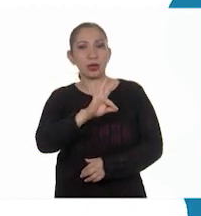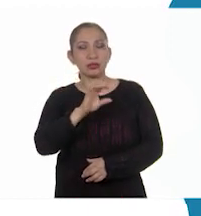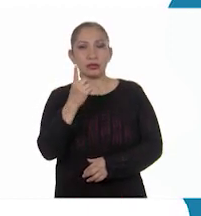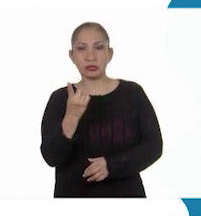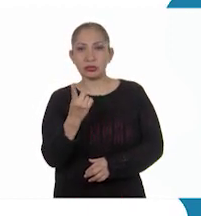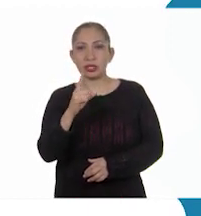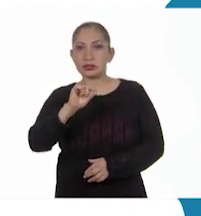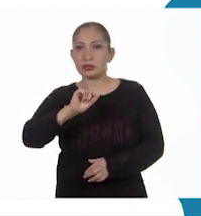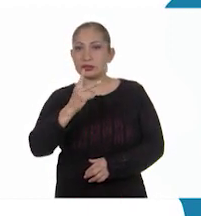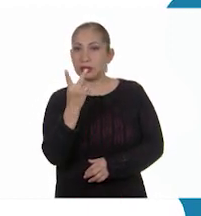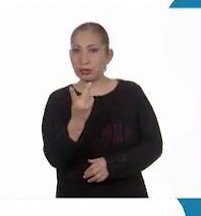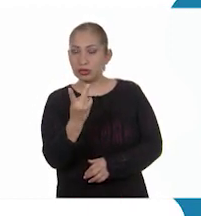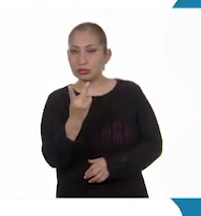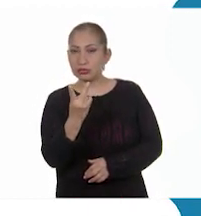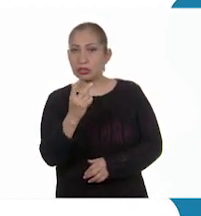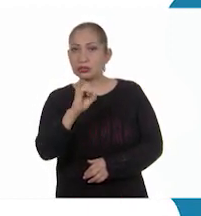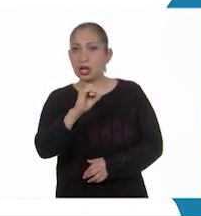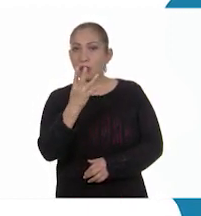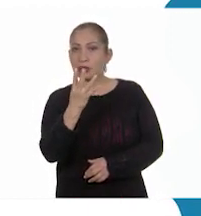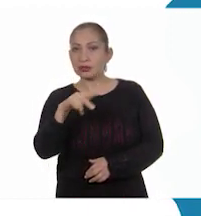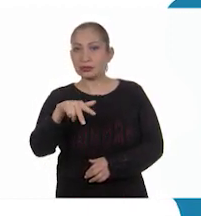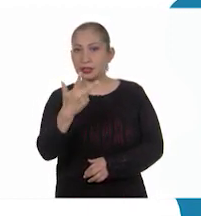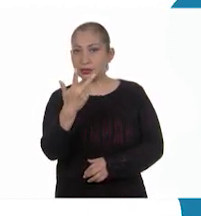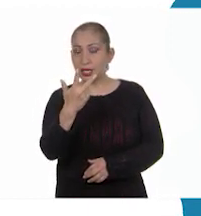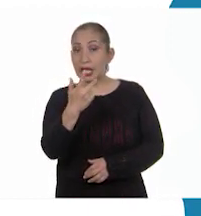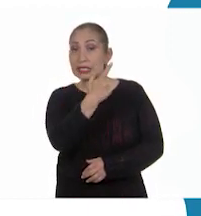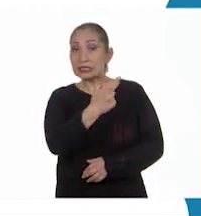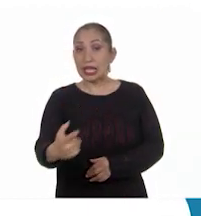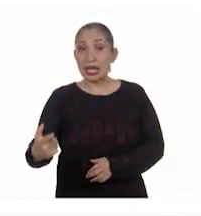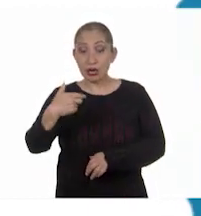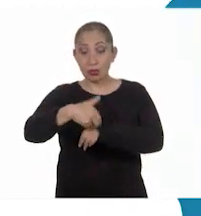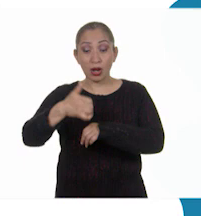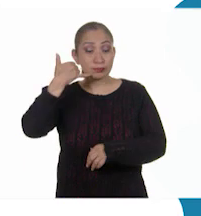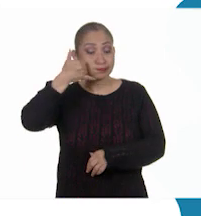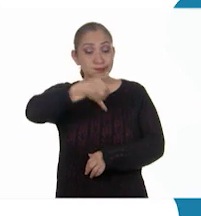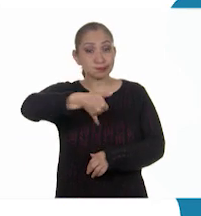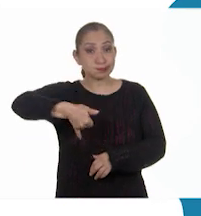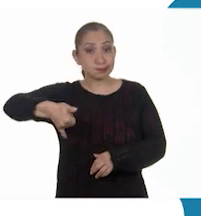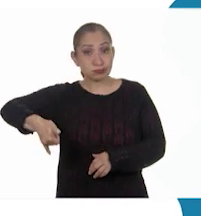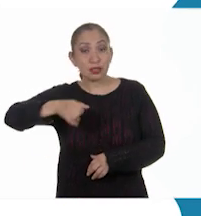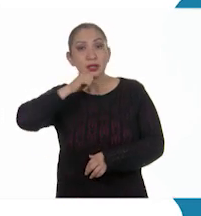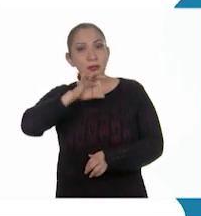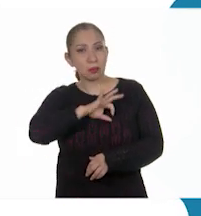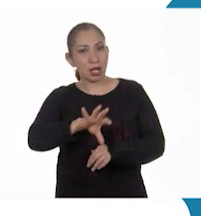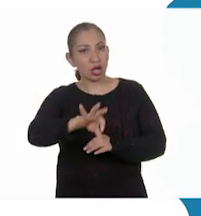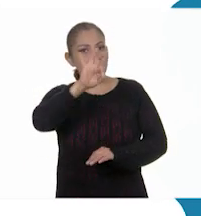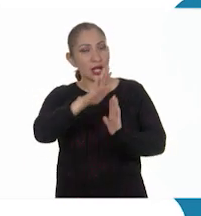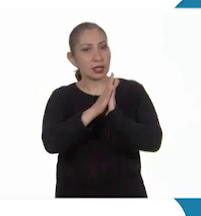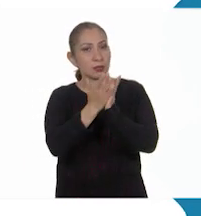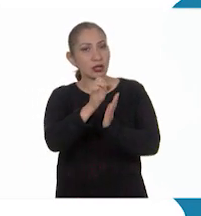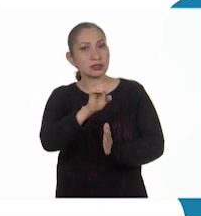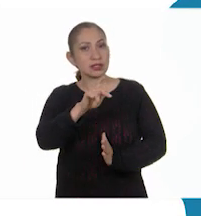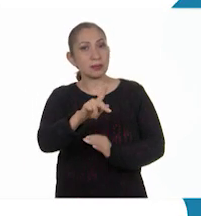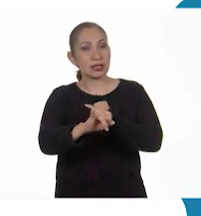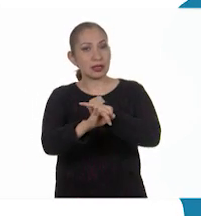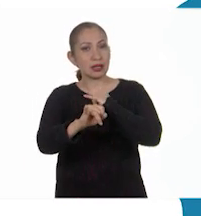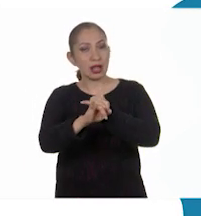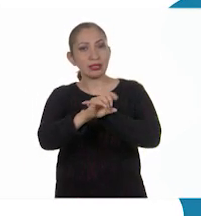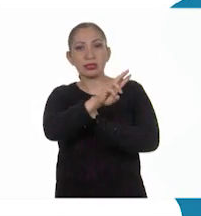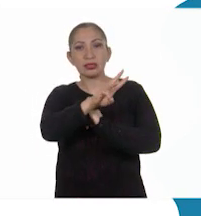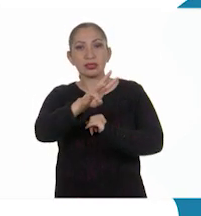55 41 72 04 13 con 100 líneas. También puedes encontrar los libros de texto en la